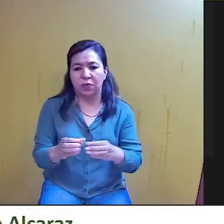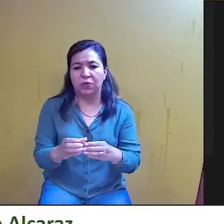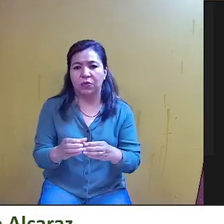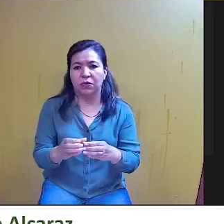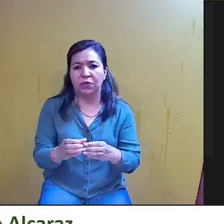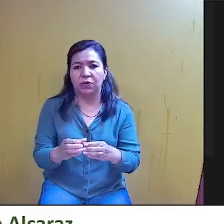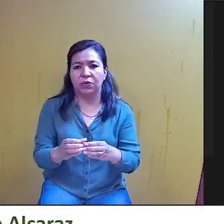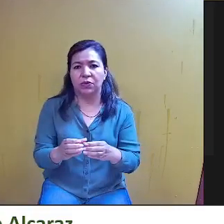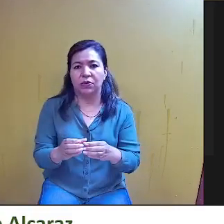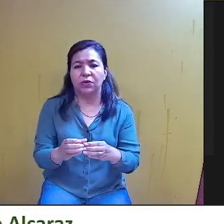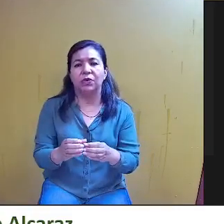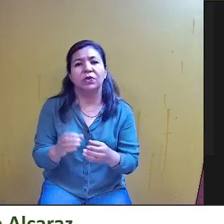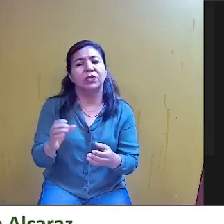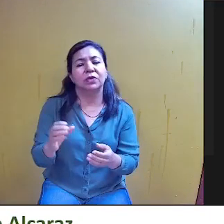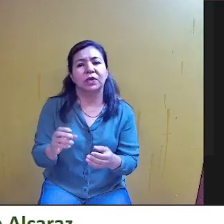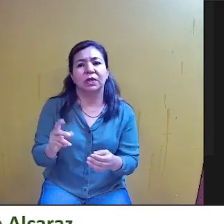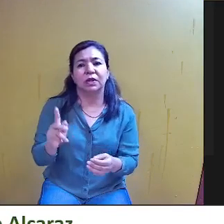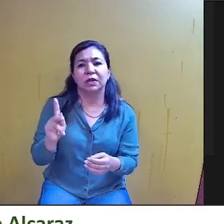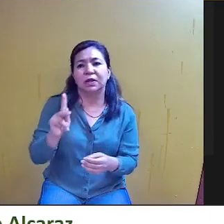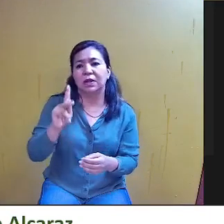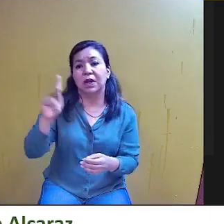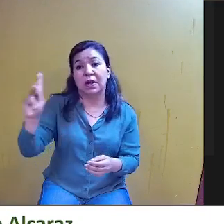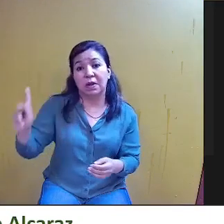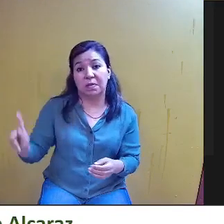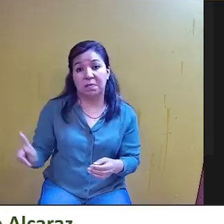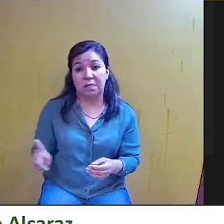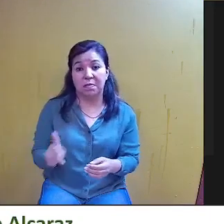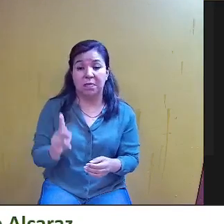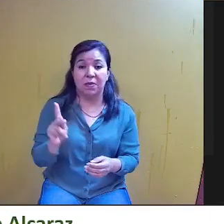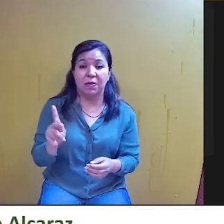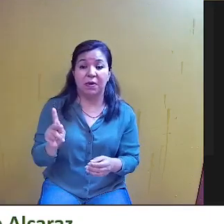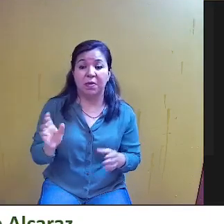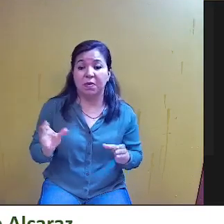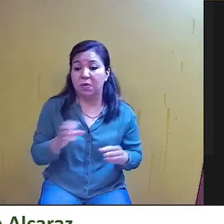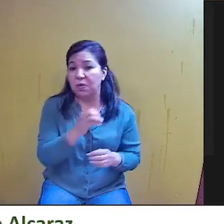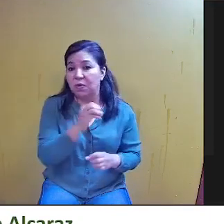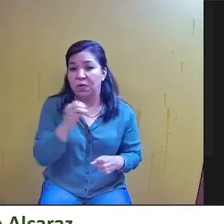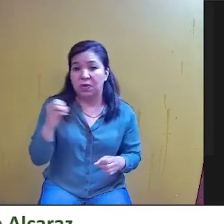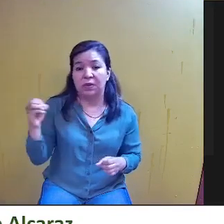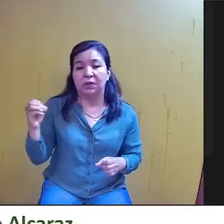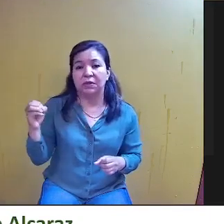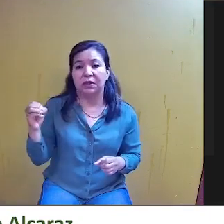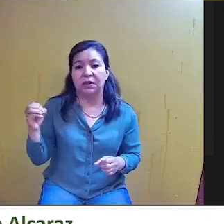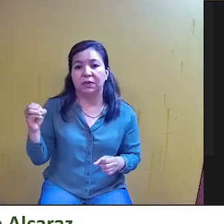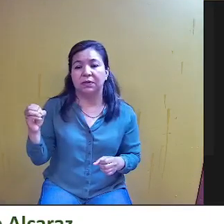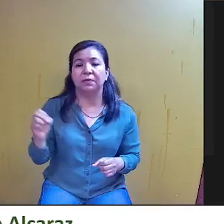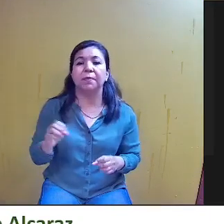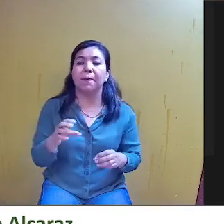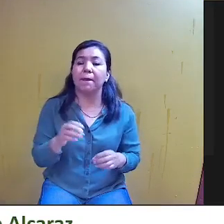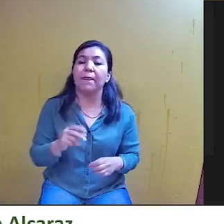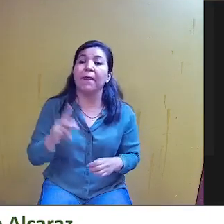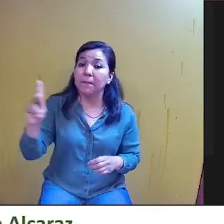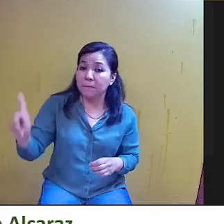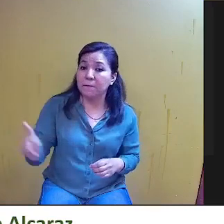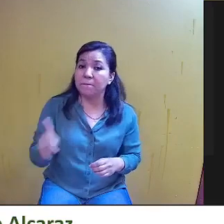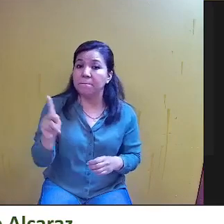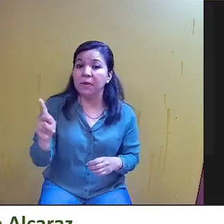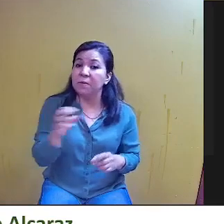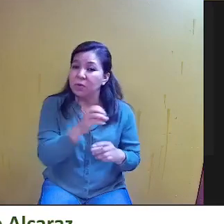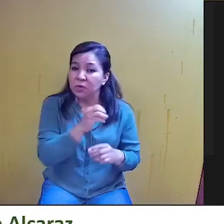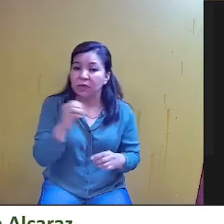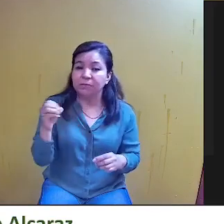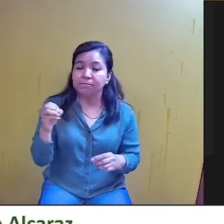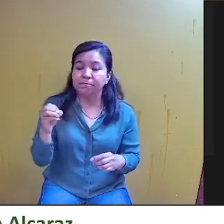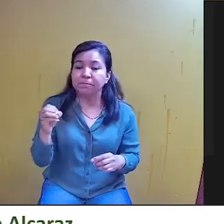lograr. El pueblo organizado lo puede todo. Cuando un pueblo se organiza, no hay nada